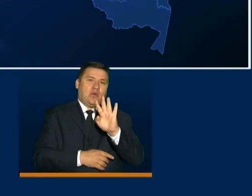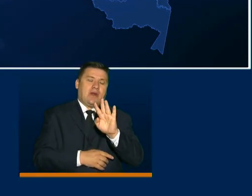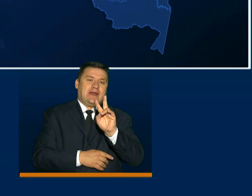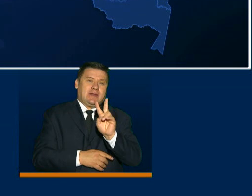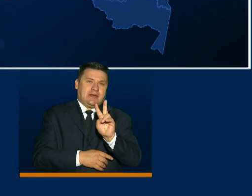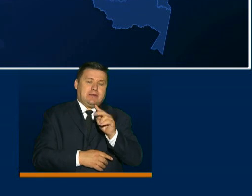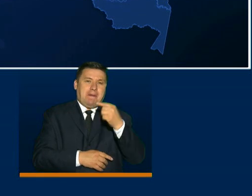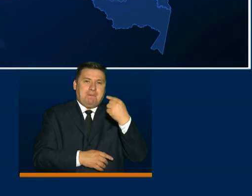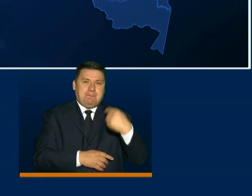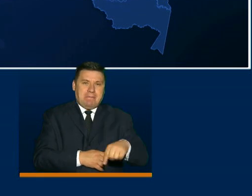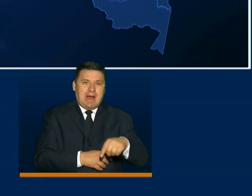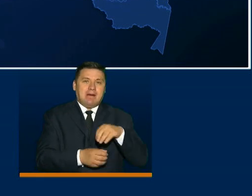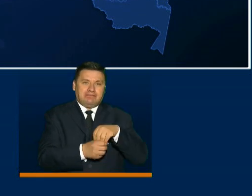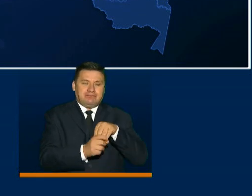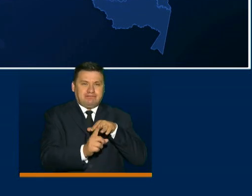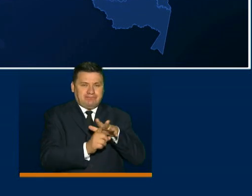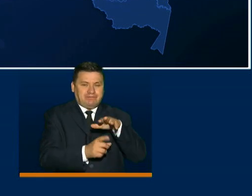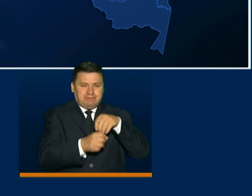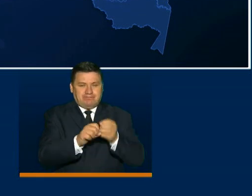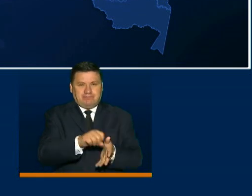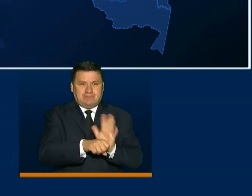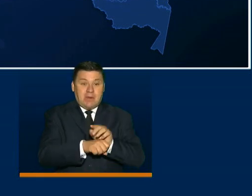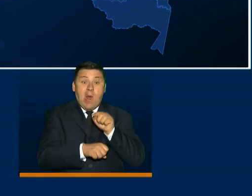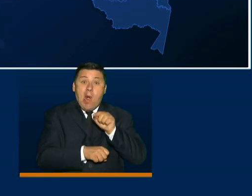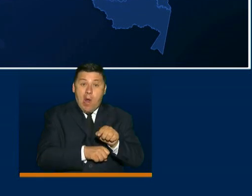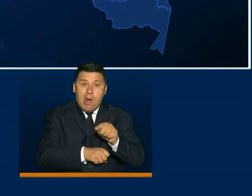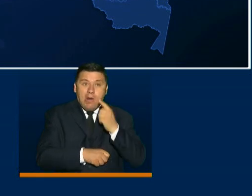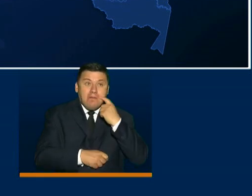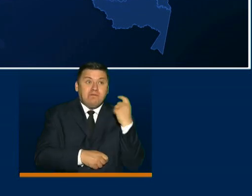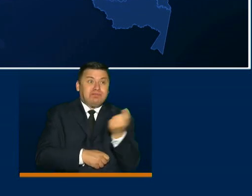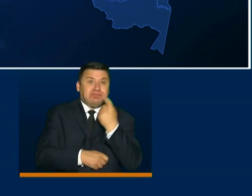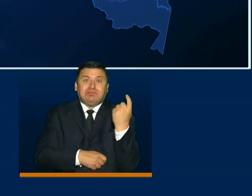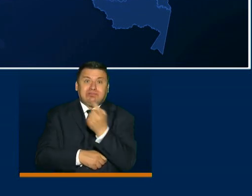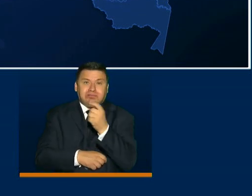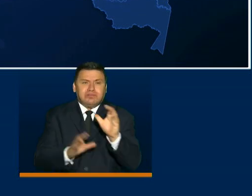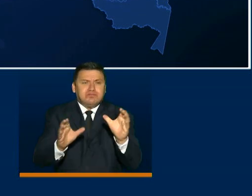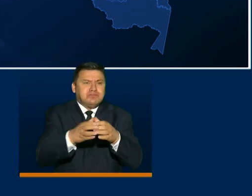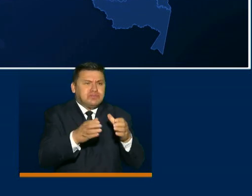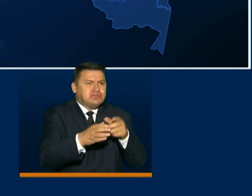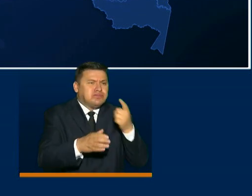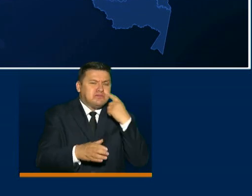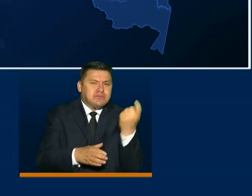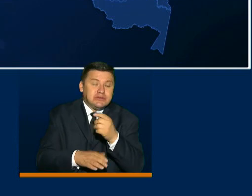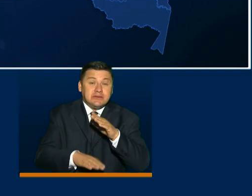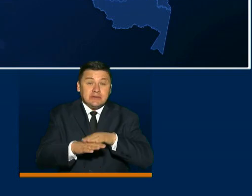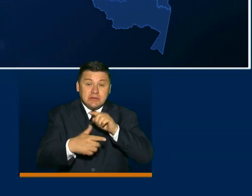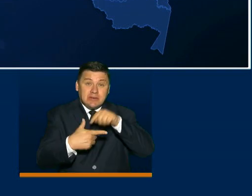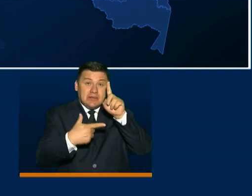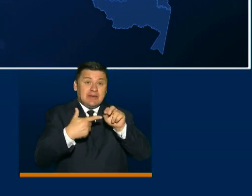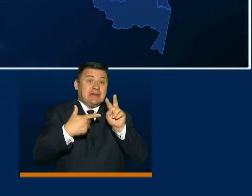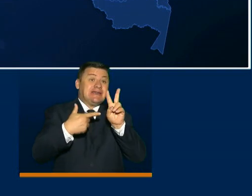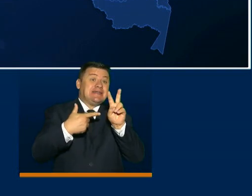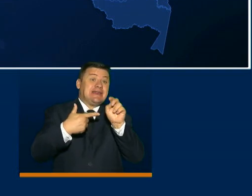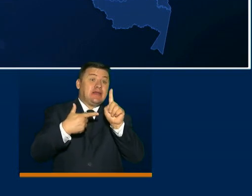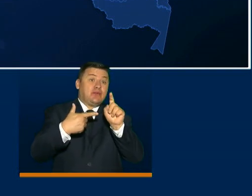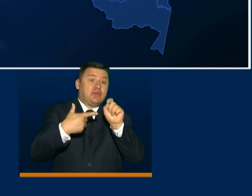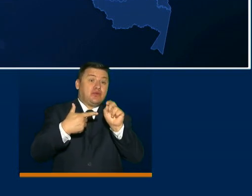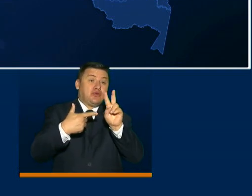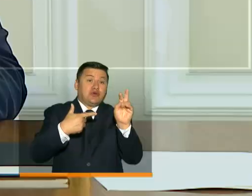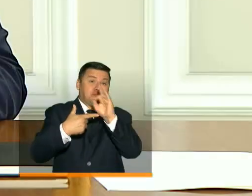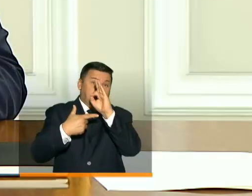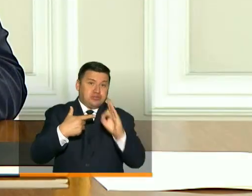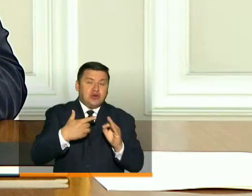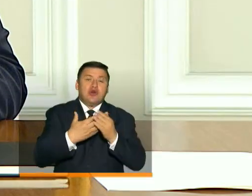10.142 casos positivos, de los cuales, como hay búsqueda activa en conglomerados, quiero destacar que el 71.2%